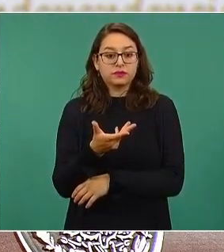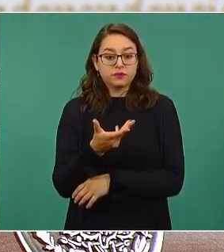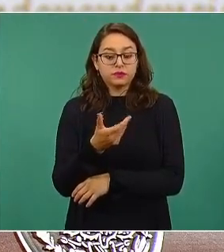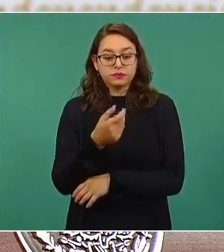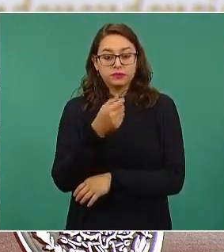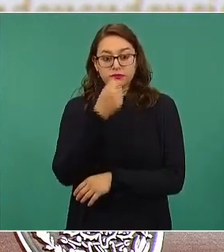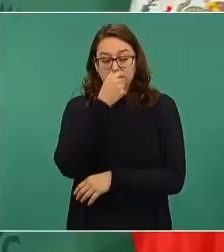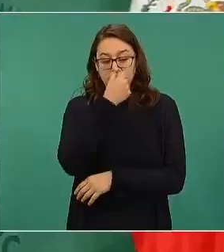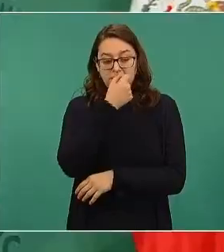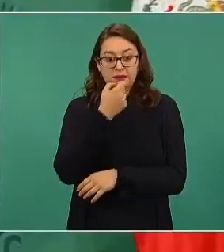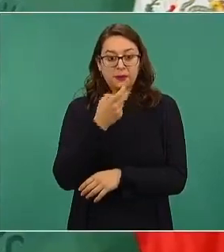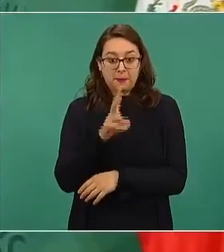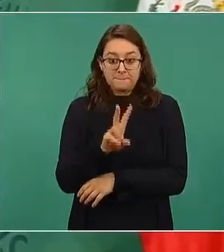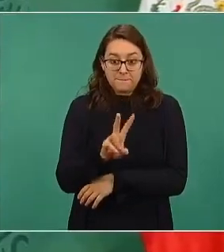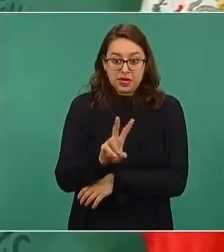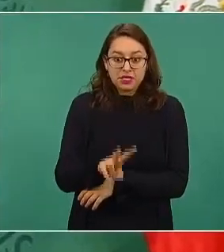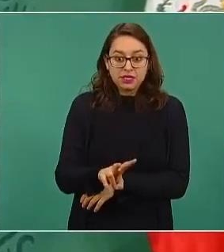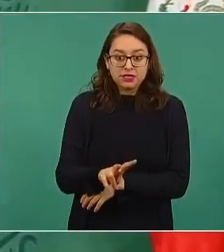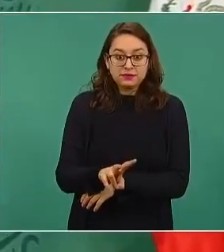se apliquen